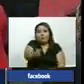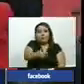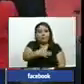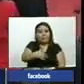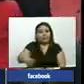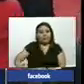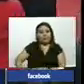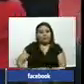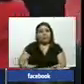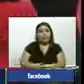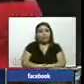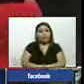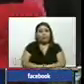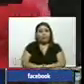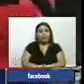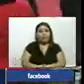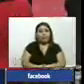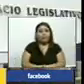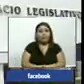Legislativa.